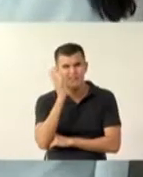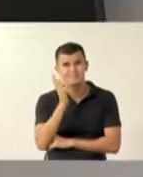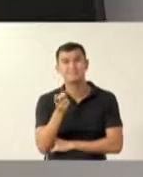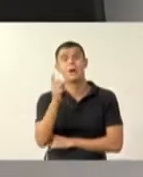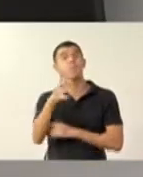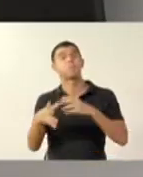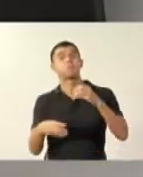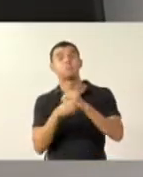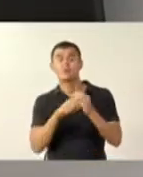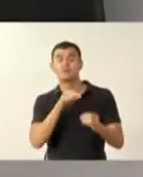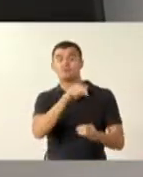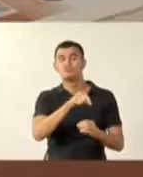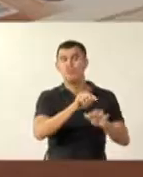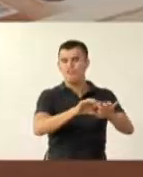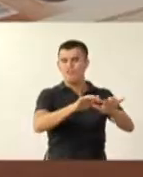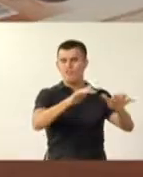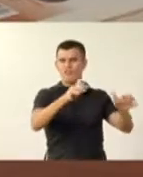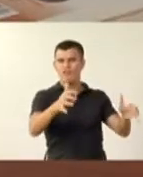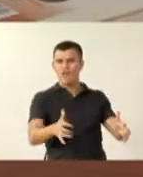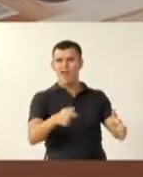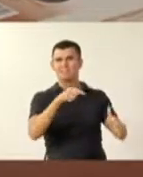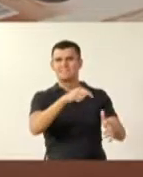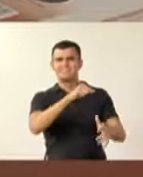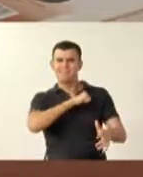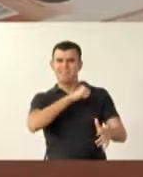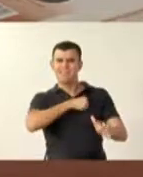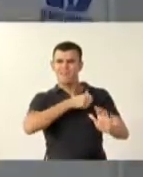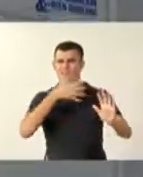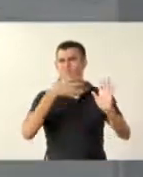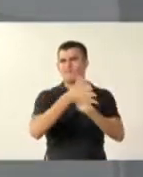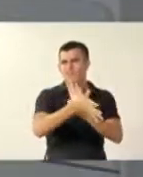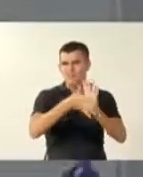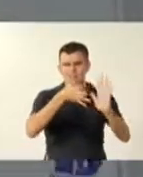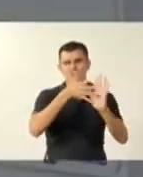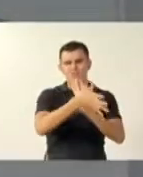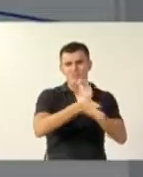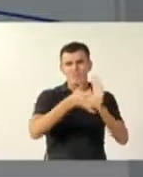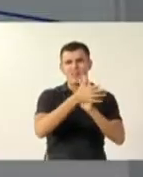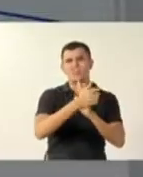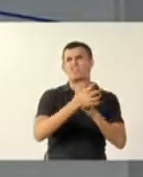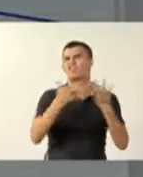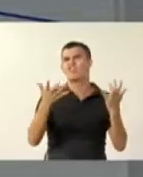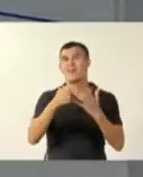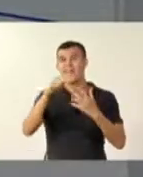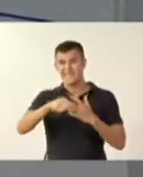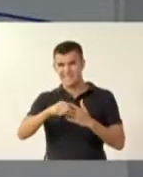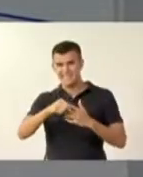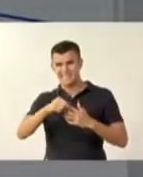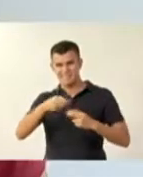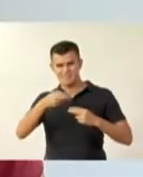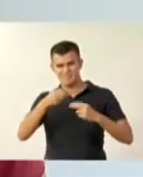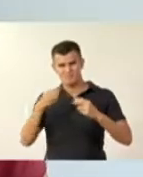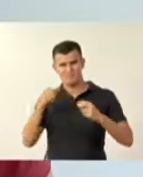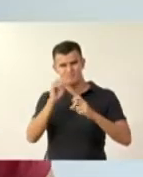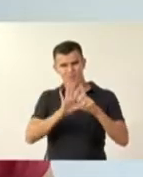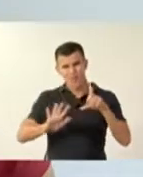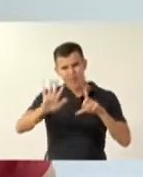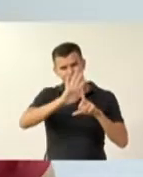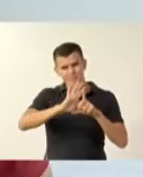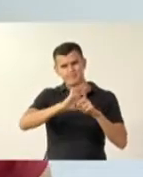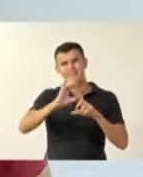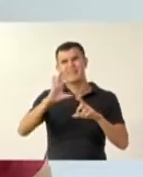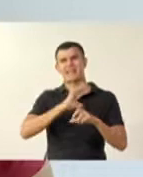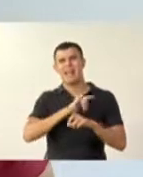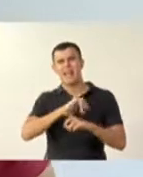con la oficina para la creación de contenidos audiovisuales que se emiten en el programa Cali Hoy Crónicas. Pues yo creo